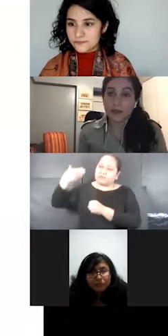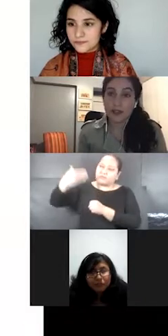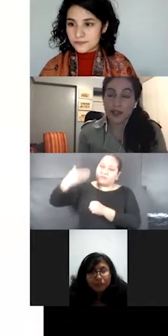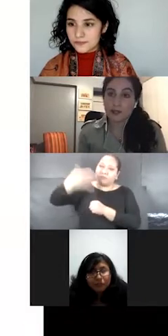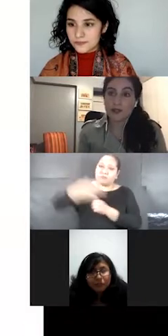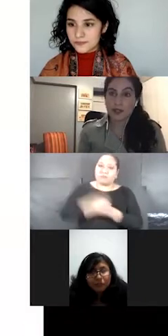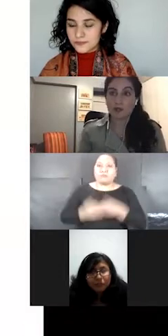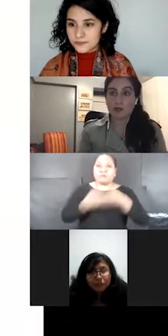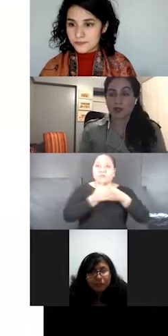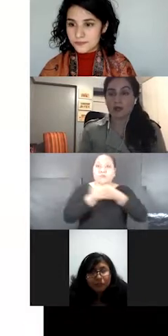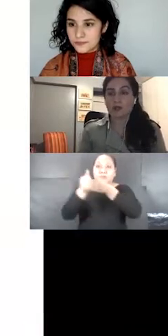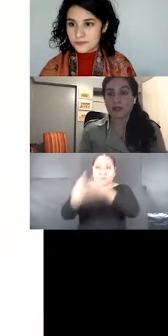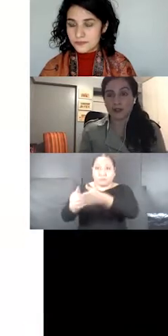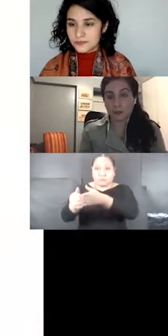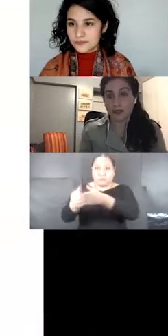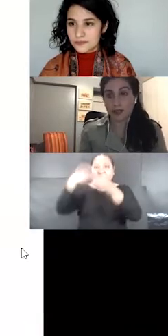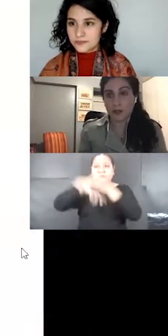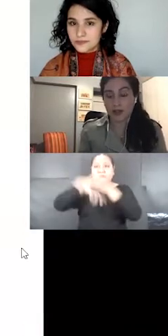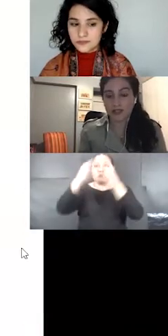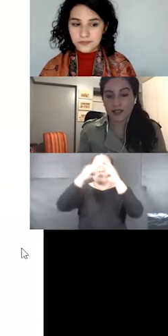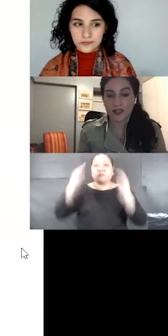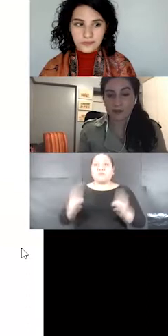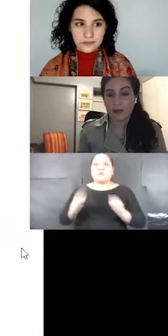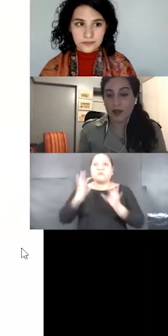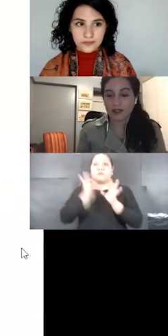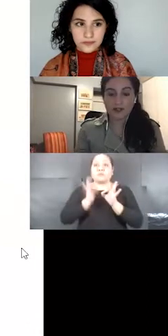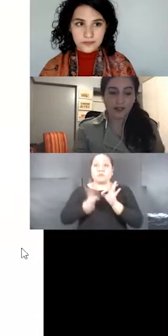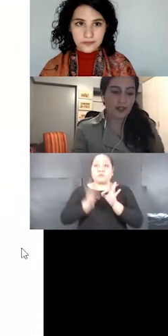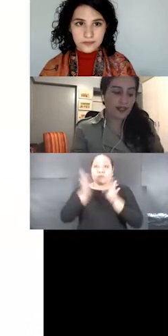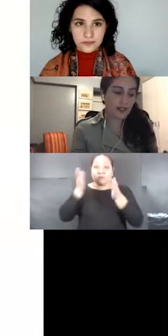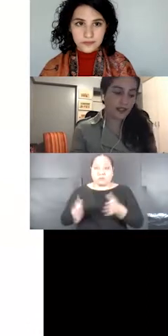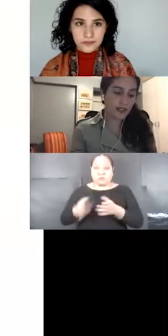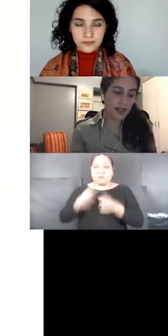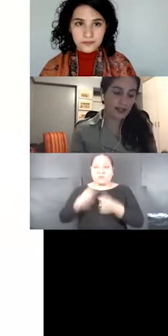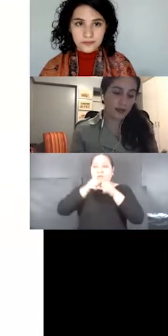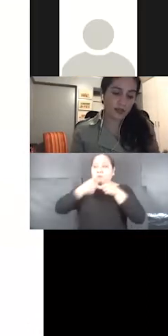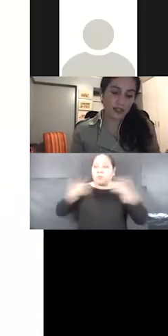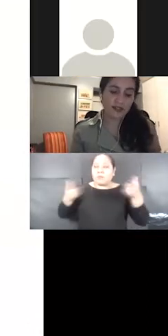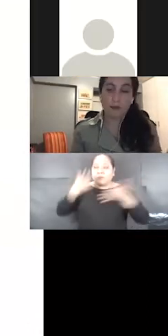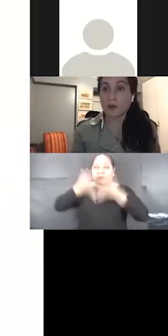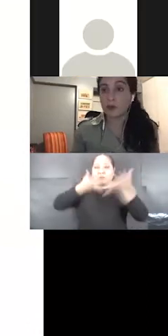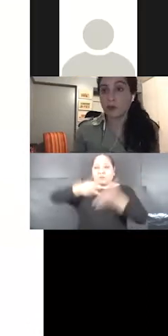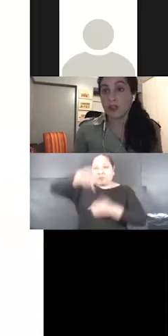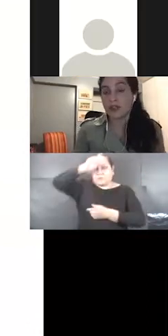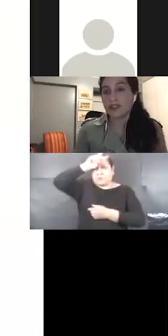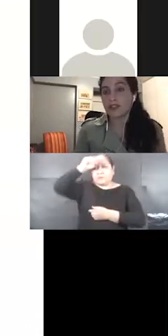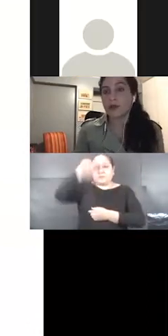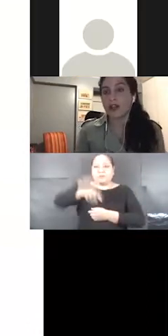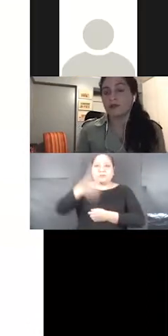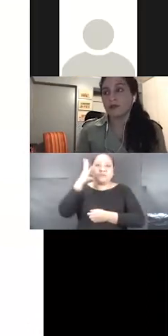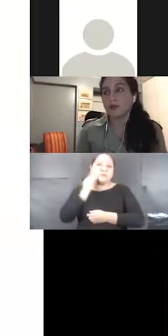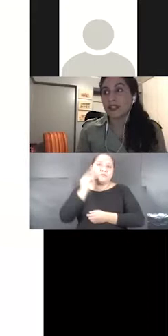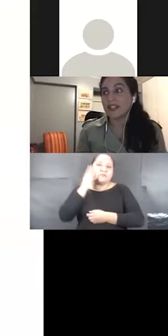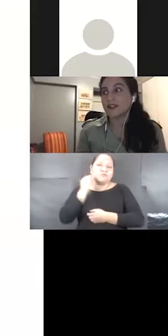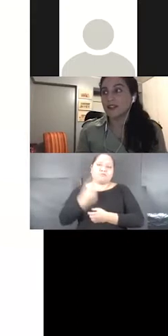recorridos mediados en el museo con intérpretes de lengua de señas peruanas, y ha sido una experiencia muy